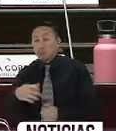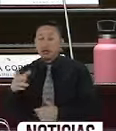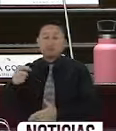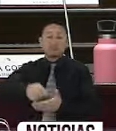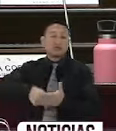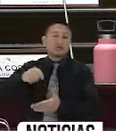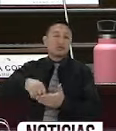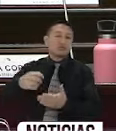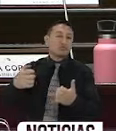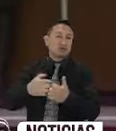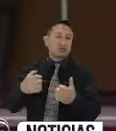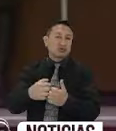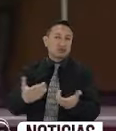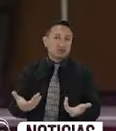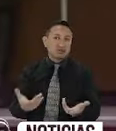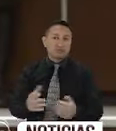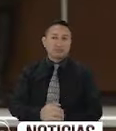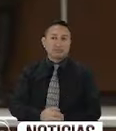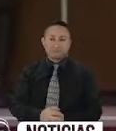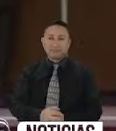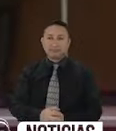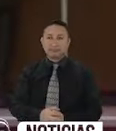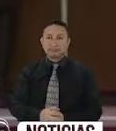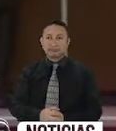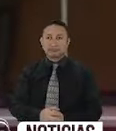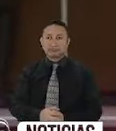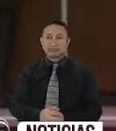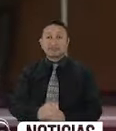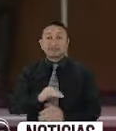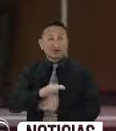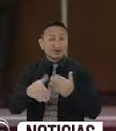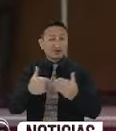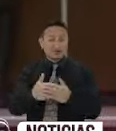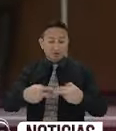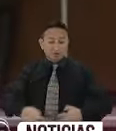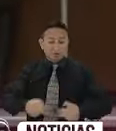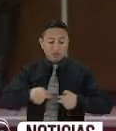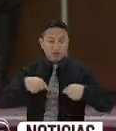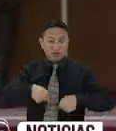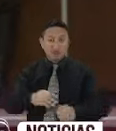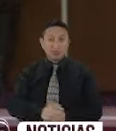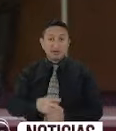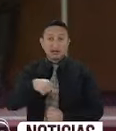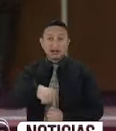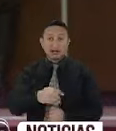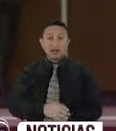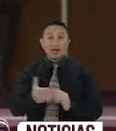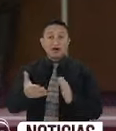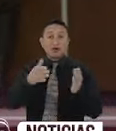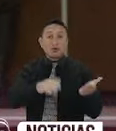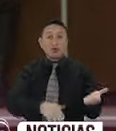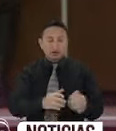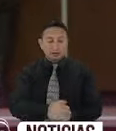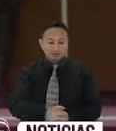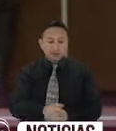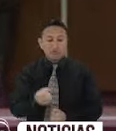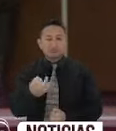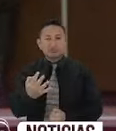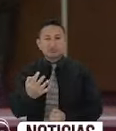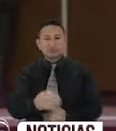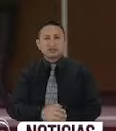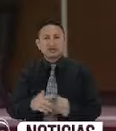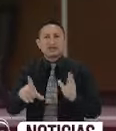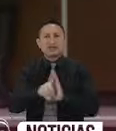recursos prometidos. Todas las vidas importan y en este país se cuentan muertos, pero no se cuenta política pública, no